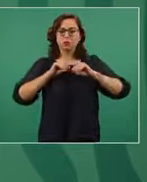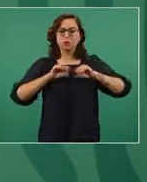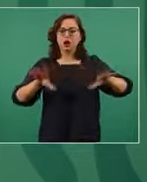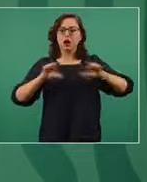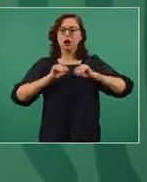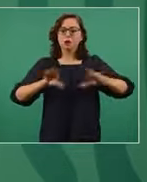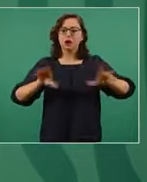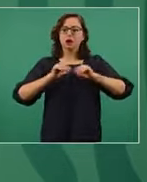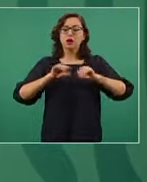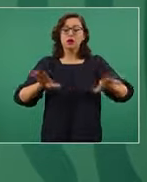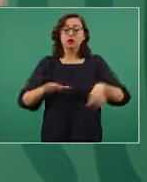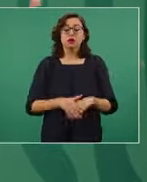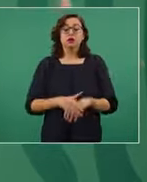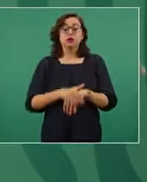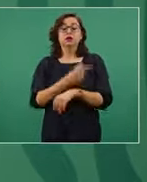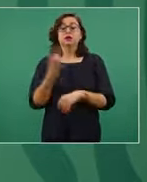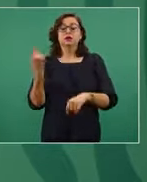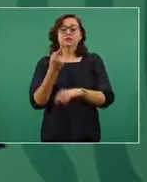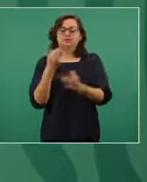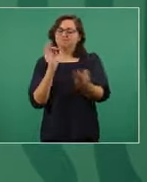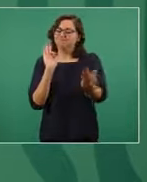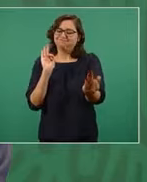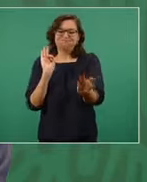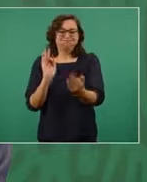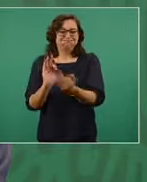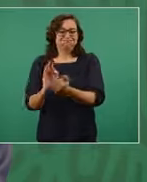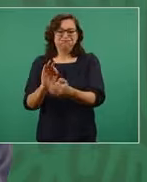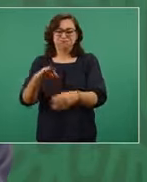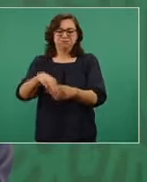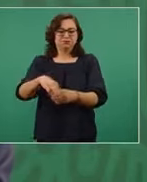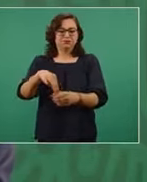Porque estamos en vísperas de las elecciones.